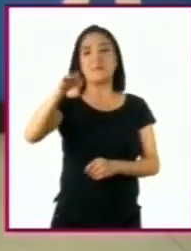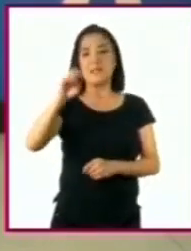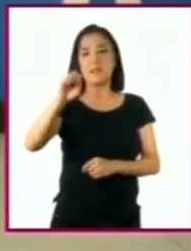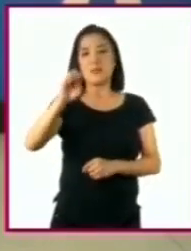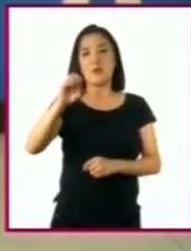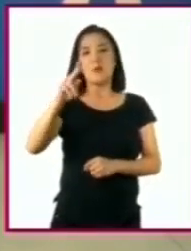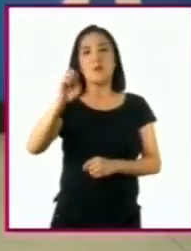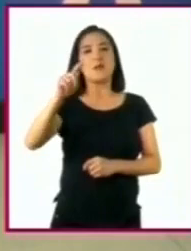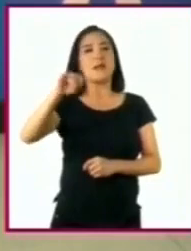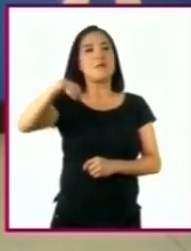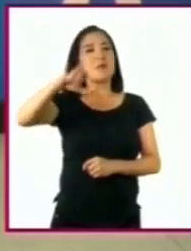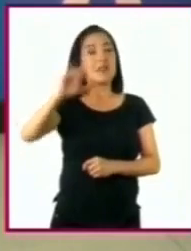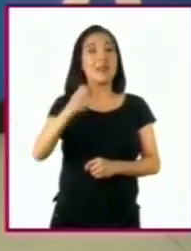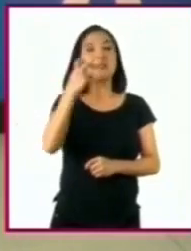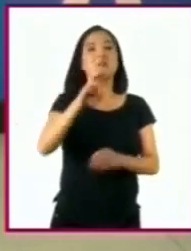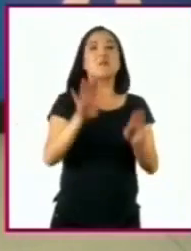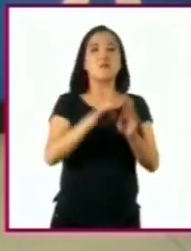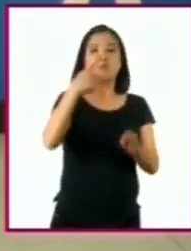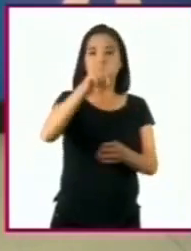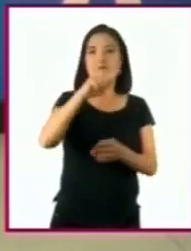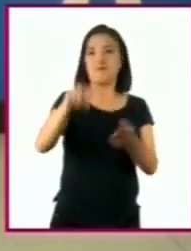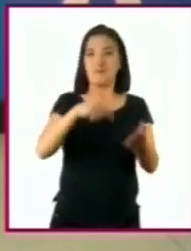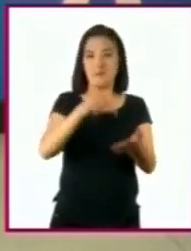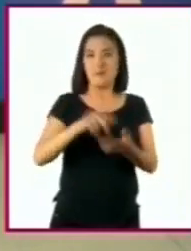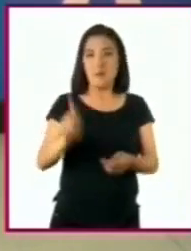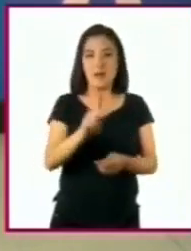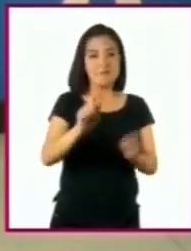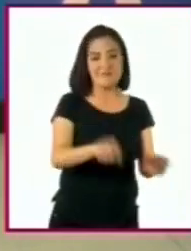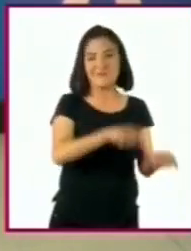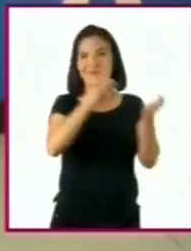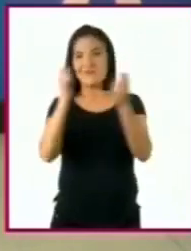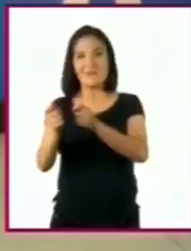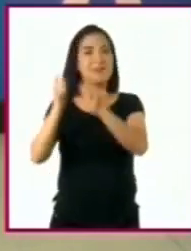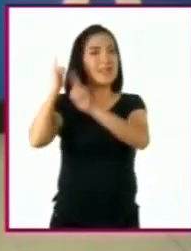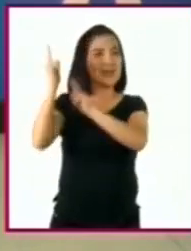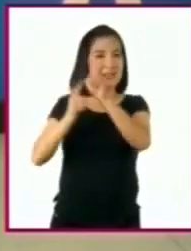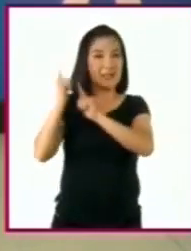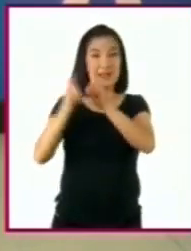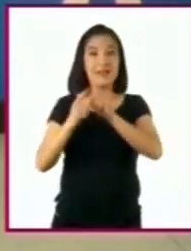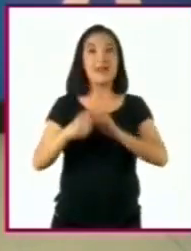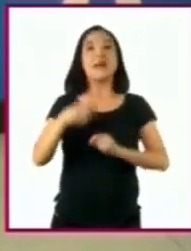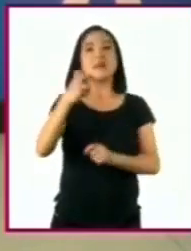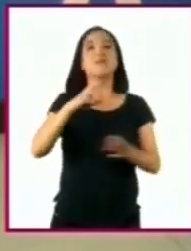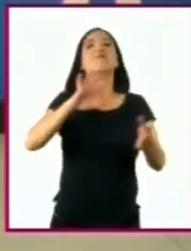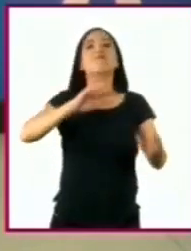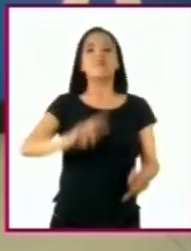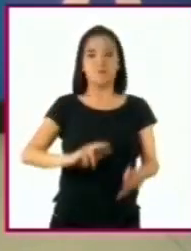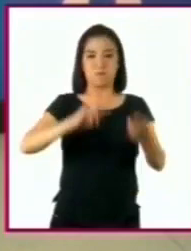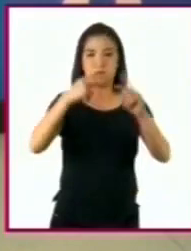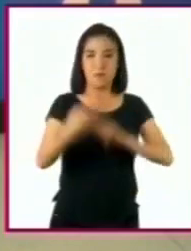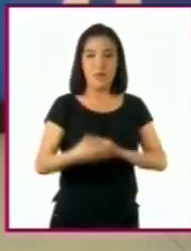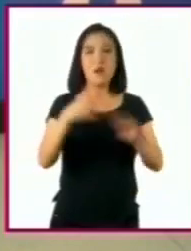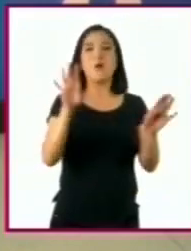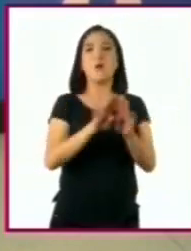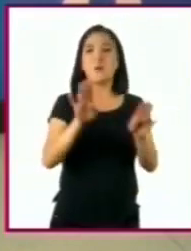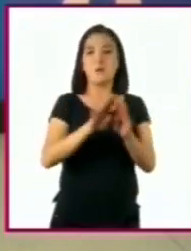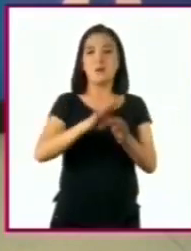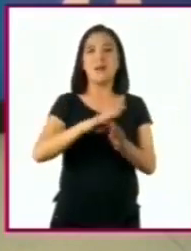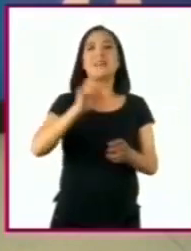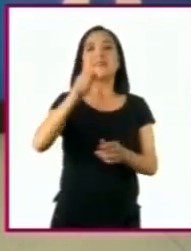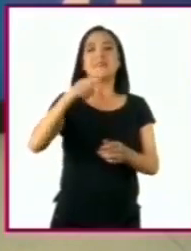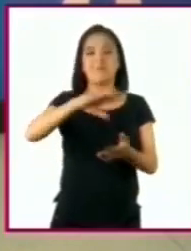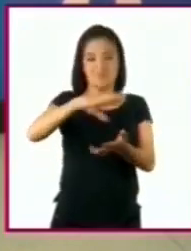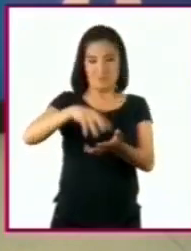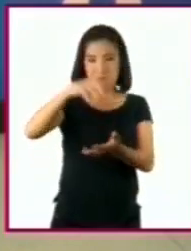geometría desarrollada por estos pueblos pasó a los griegos, los cuales la transformaron en una geometría deductiva, en